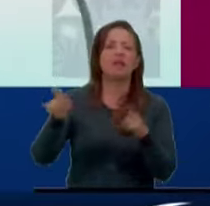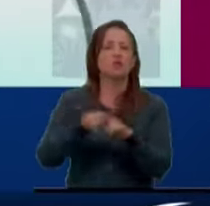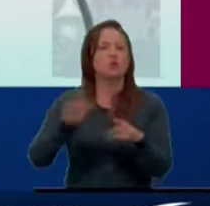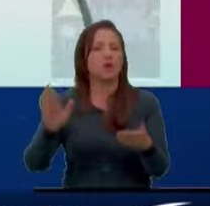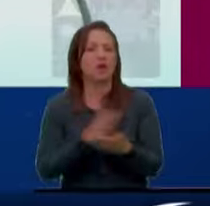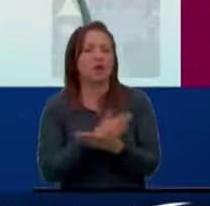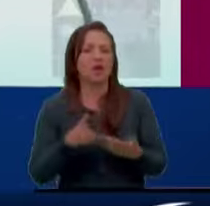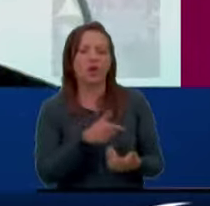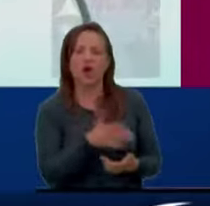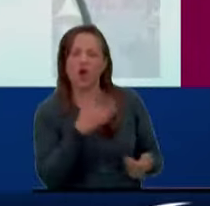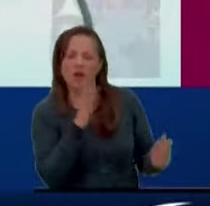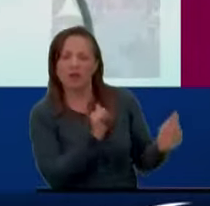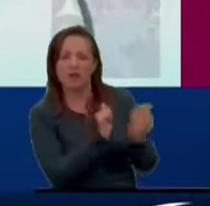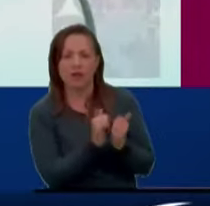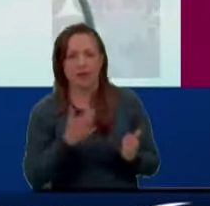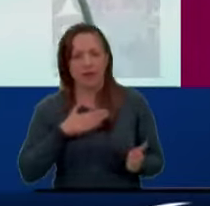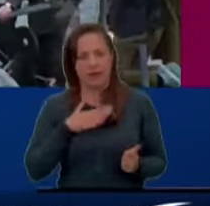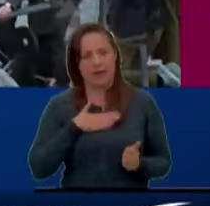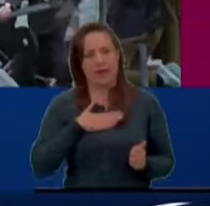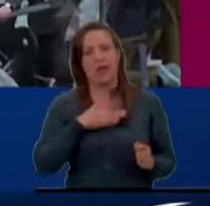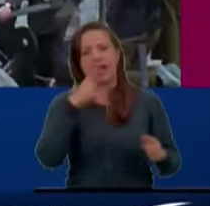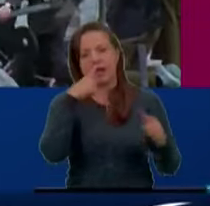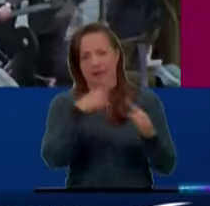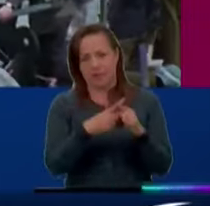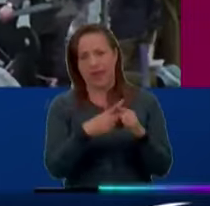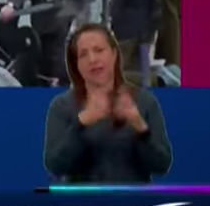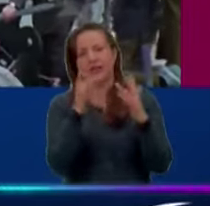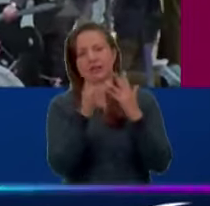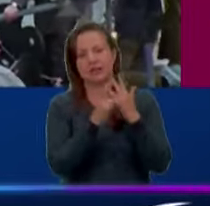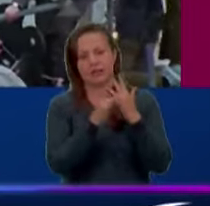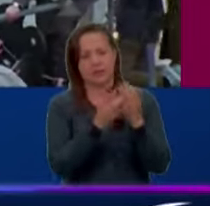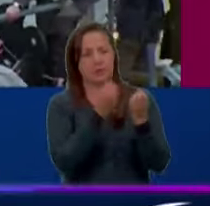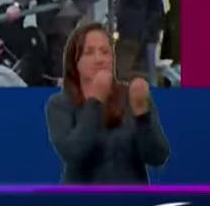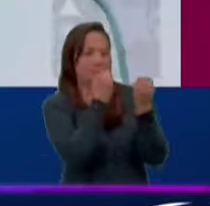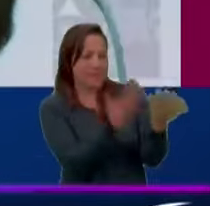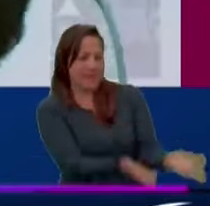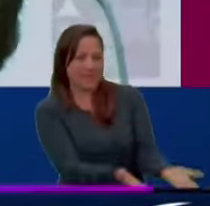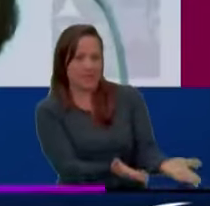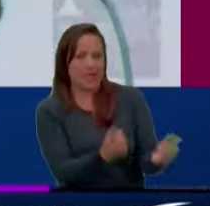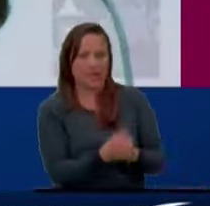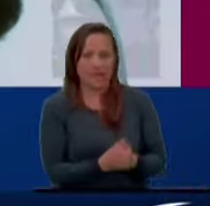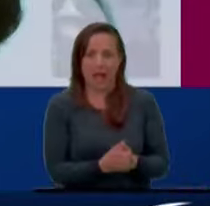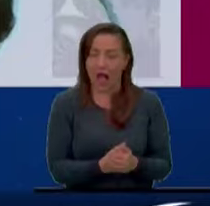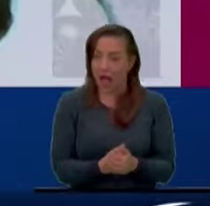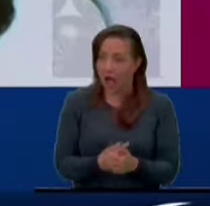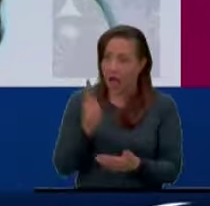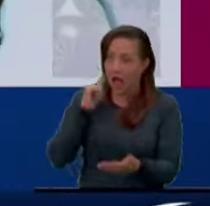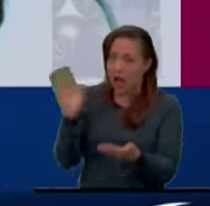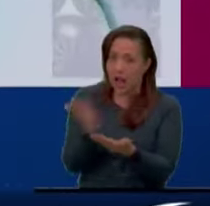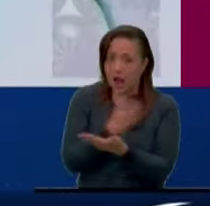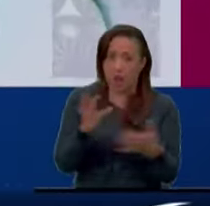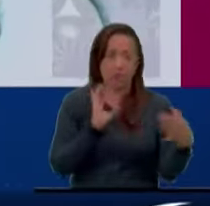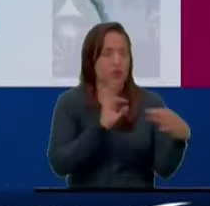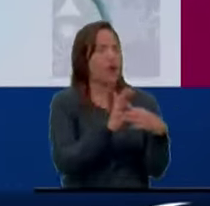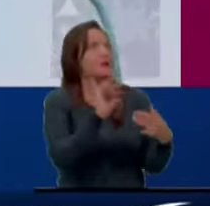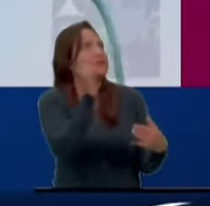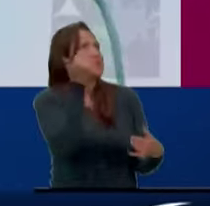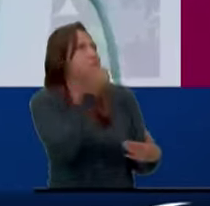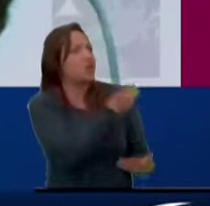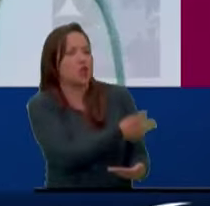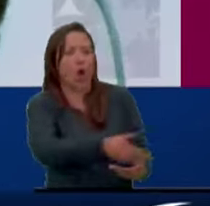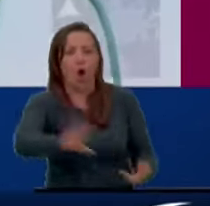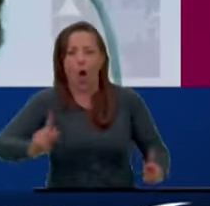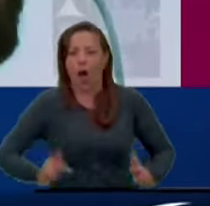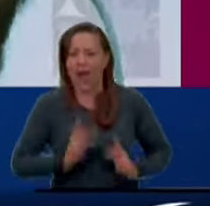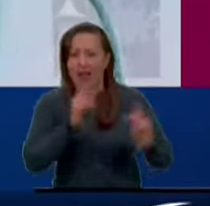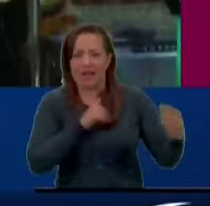quién vinieron? Yo vine aquí con mi ex esposa, preciosa. ¿La música los unió? No, los ha unido toda la vida.